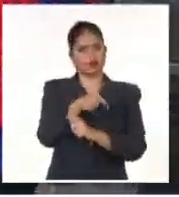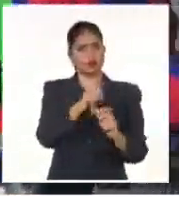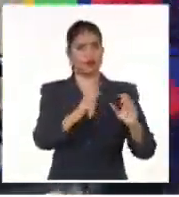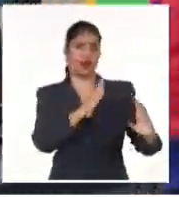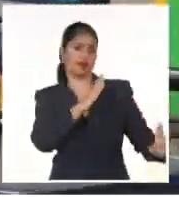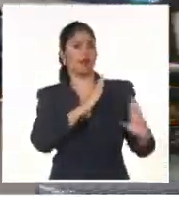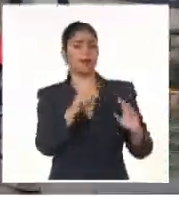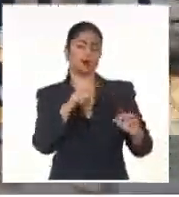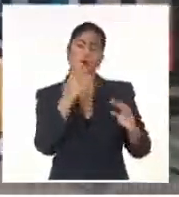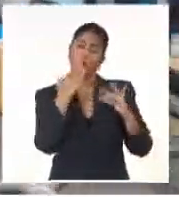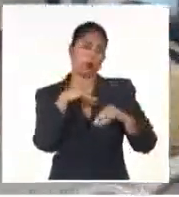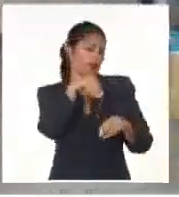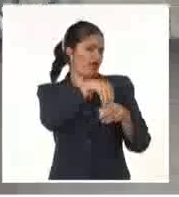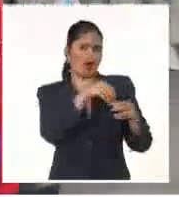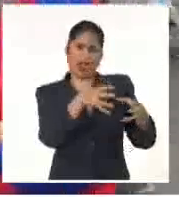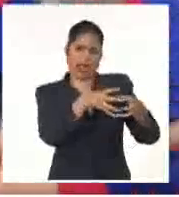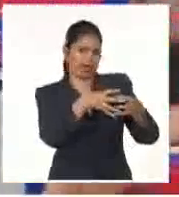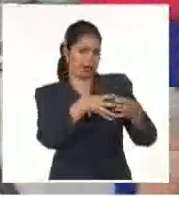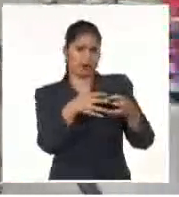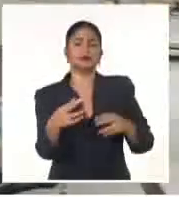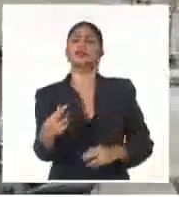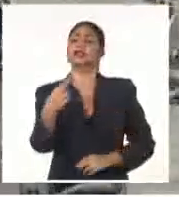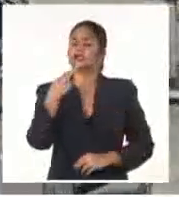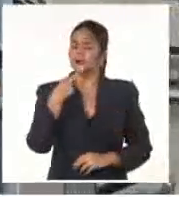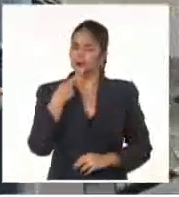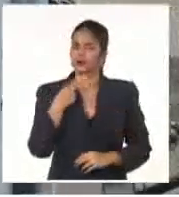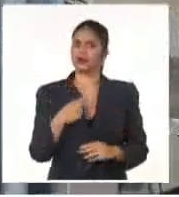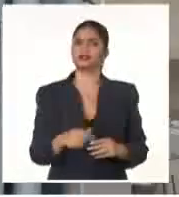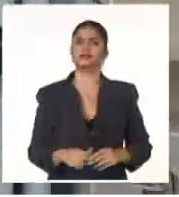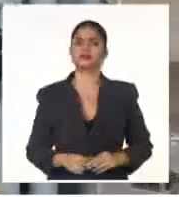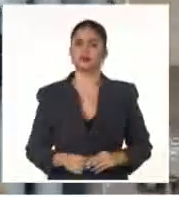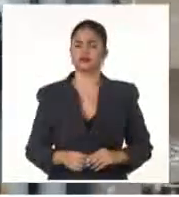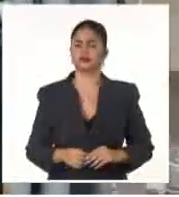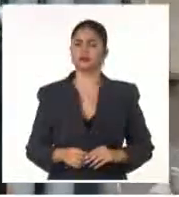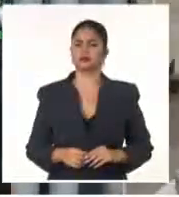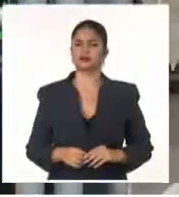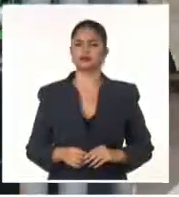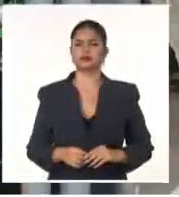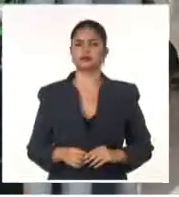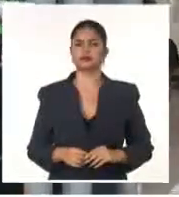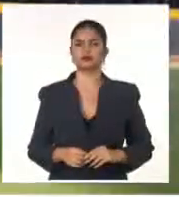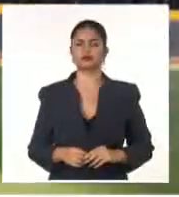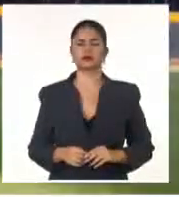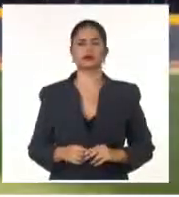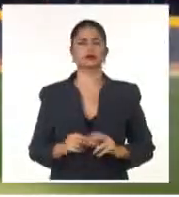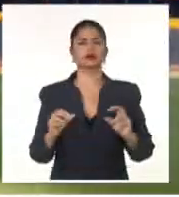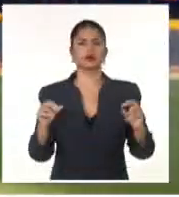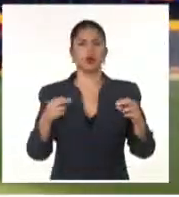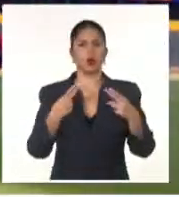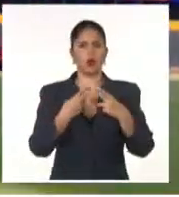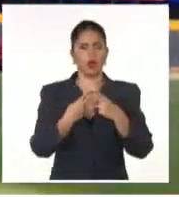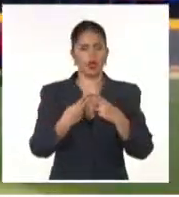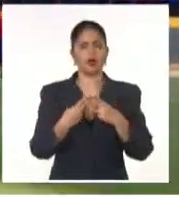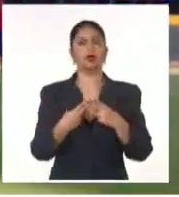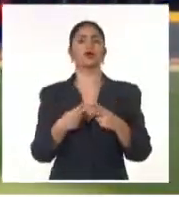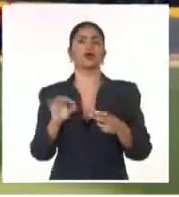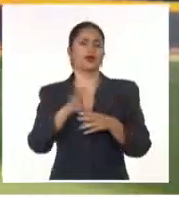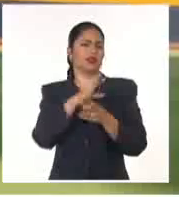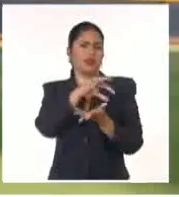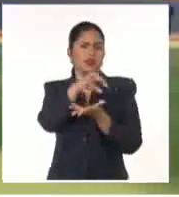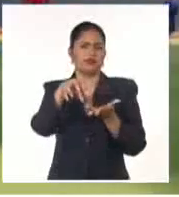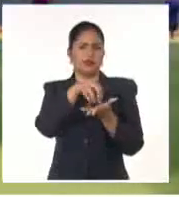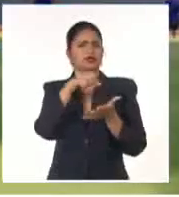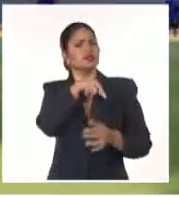equipo? Sí, veía los juegos que me mandaban en el link. Gracias a Dios veía los